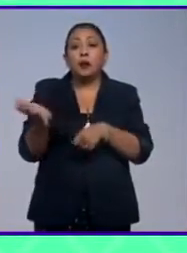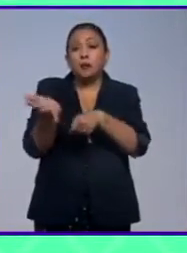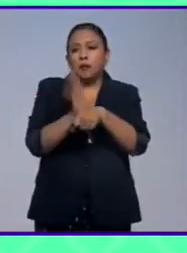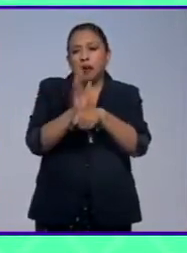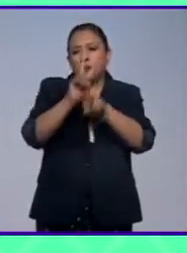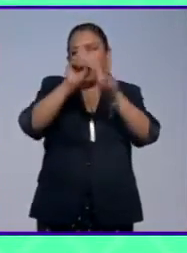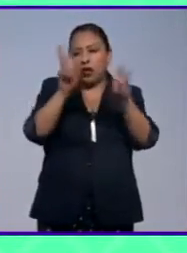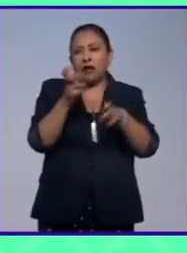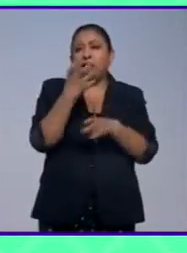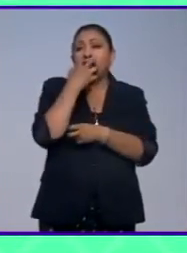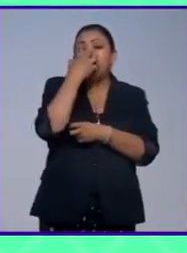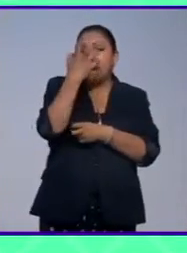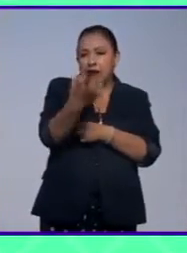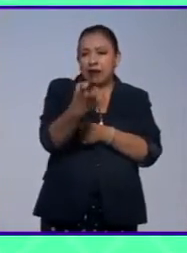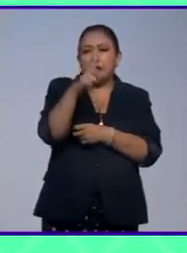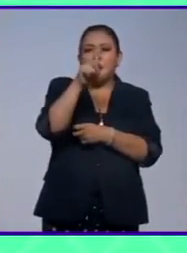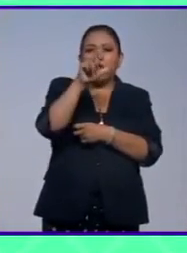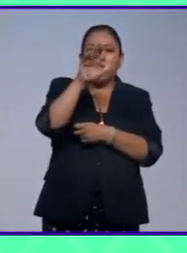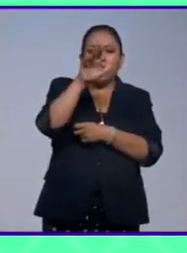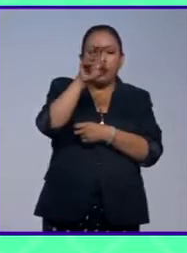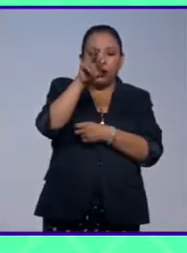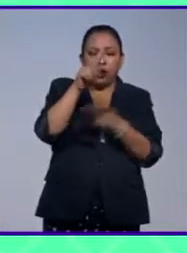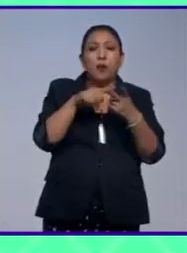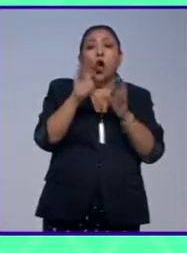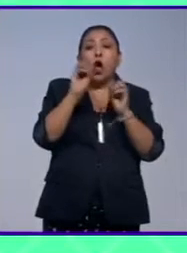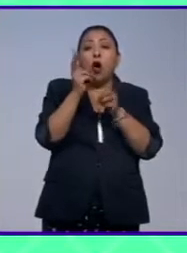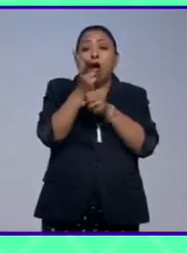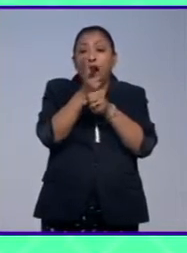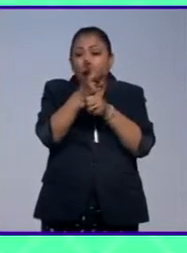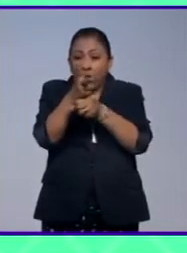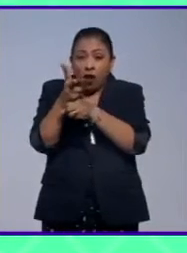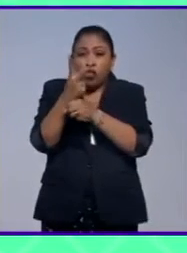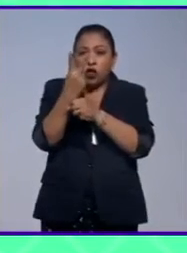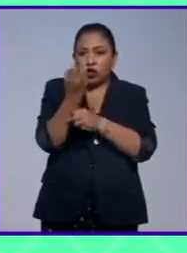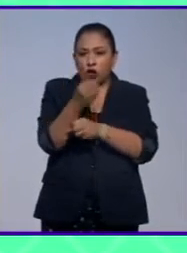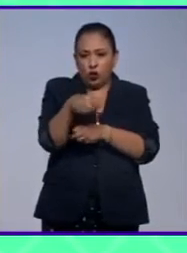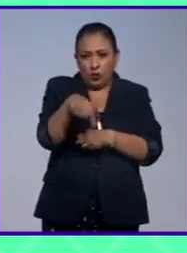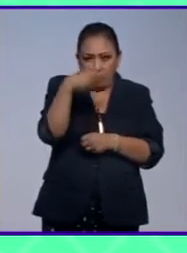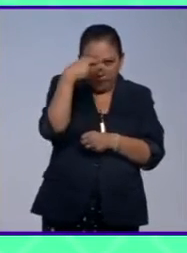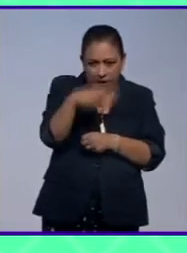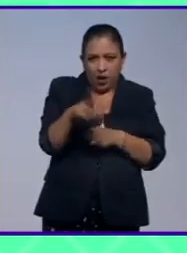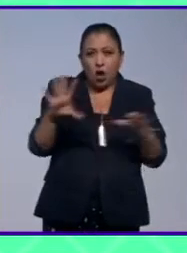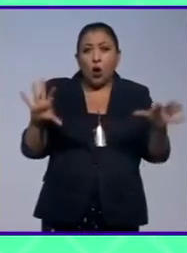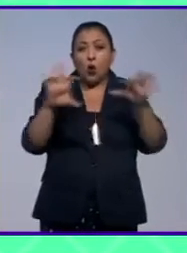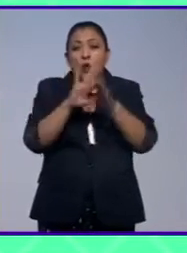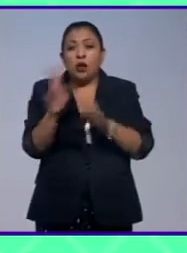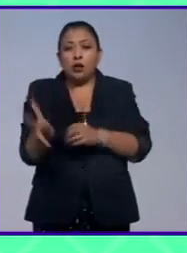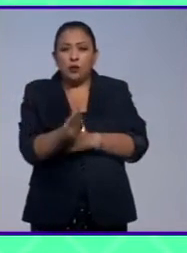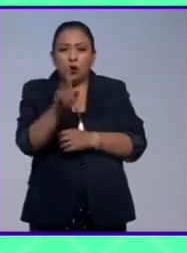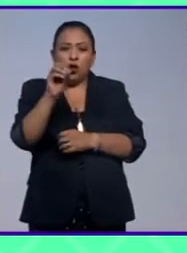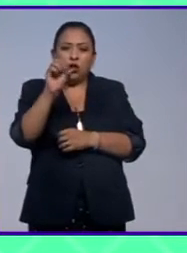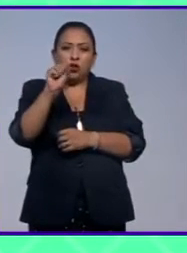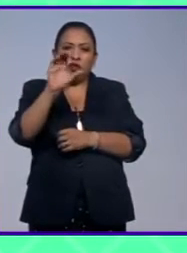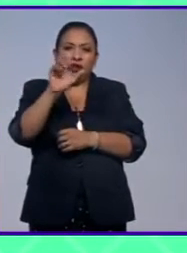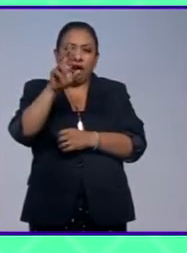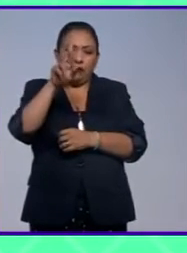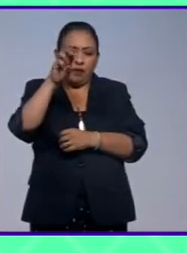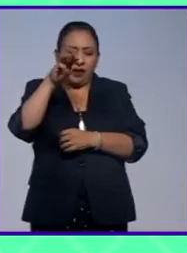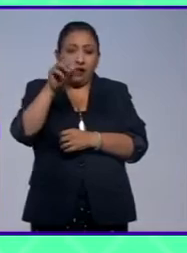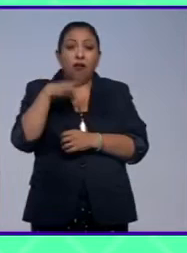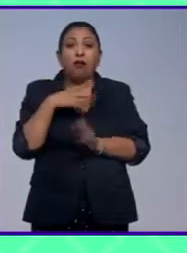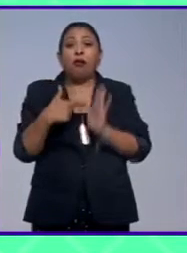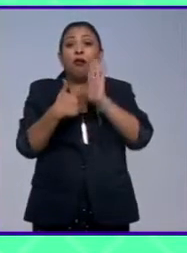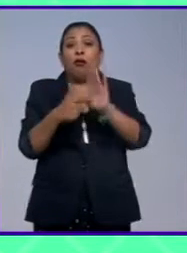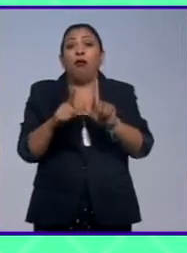Películas como El Grito de Leobardo López Arreche o los documentales 2 de octubre aquí México y Únete Pueblo de Óscar Menéndez han llegado